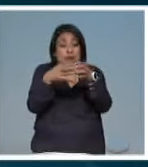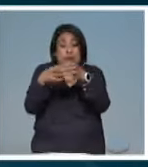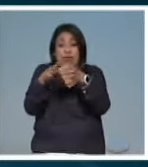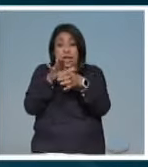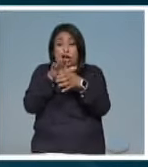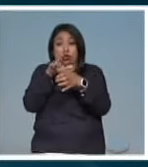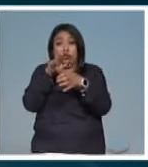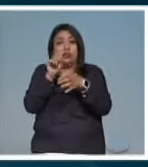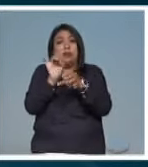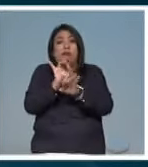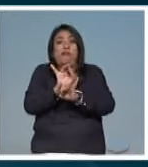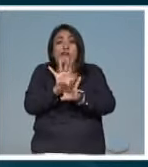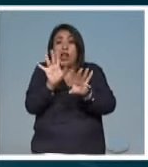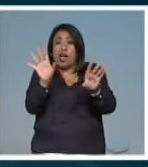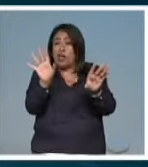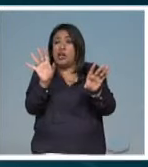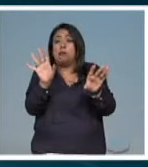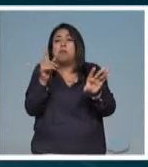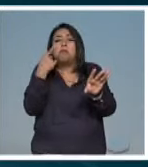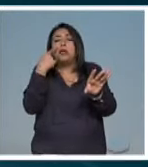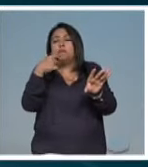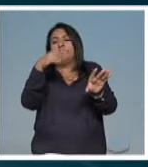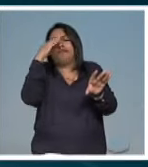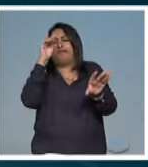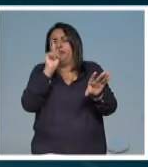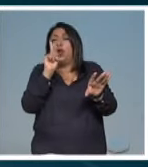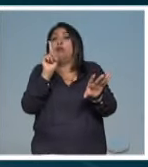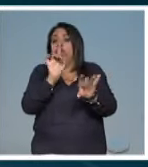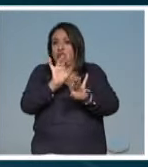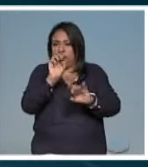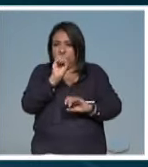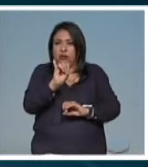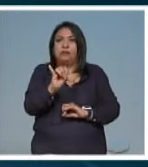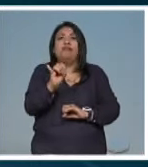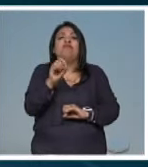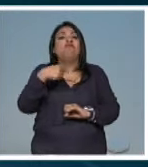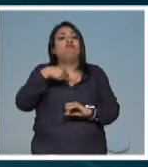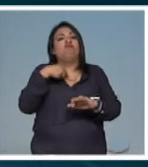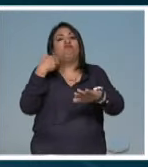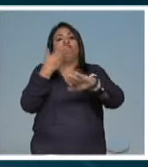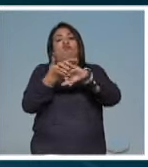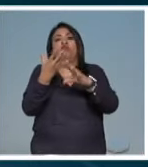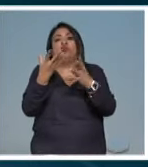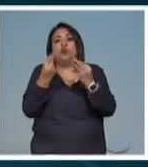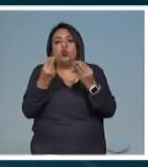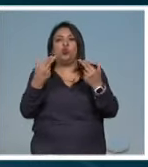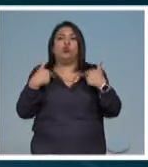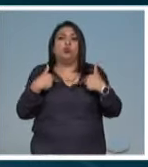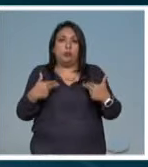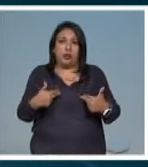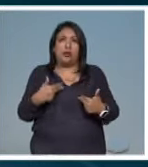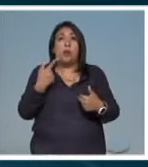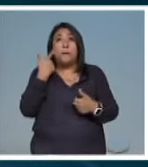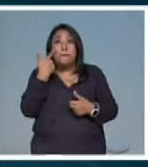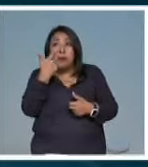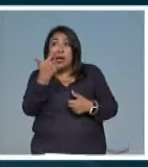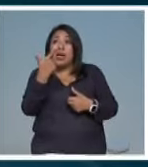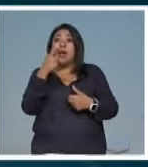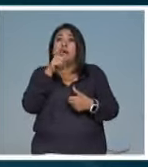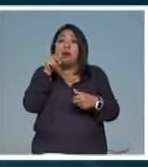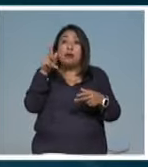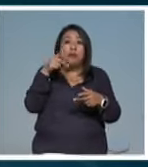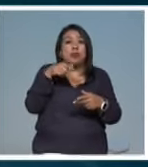ecosistemas que son muy frágiles, aunque no lo parezcan, y los cuales estamos dañando con la presencia humana. Hacer estos avistamientos, hacer